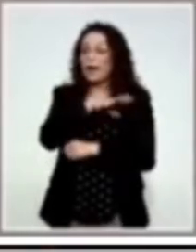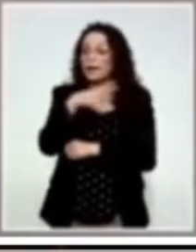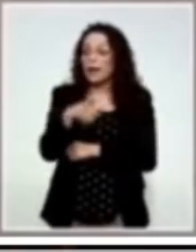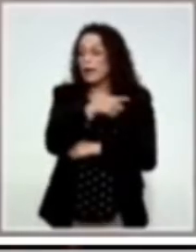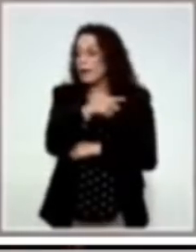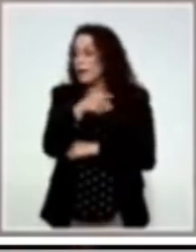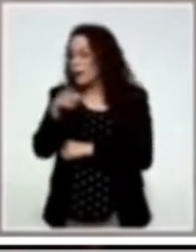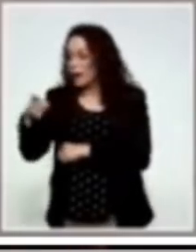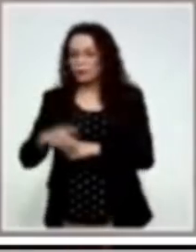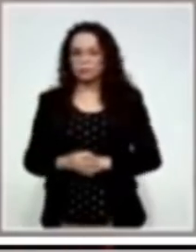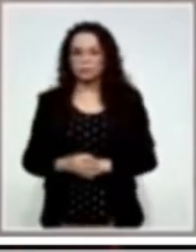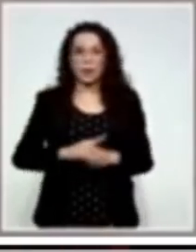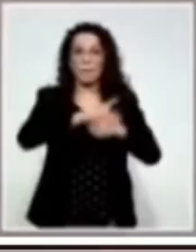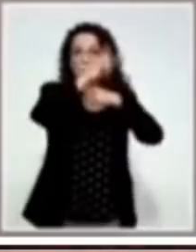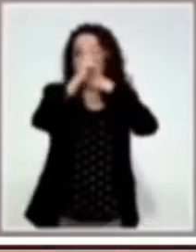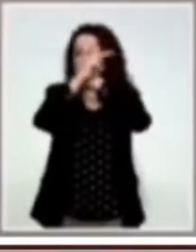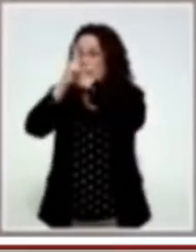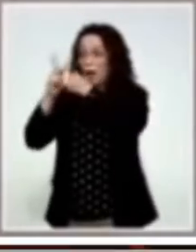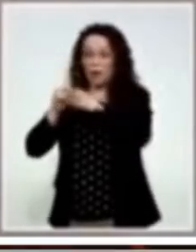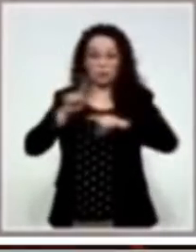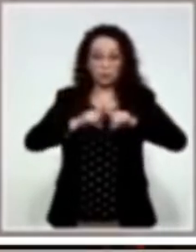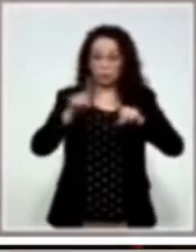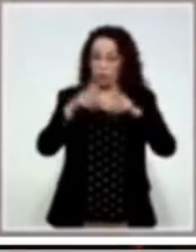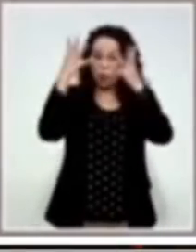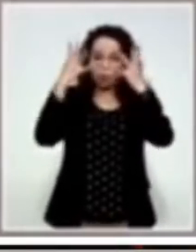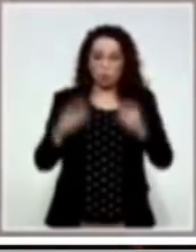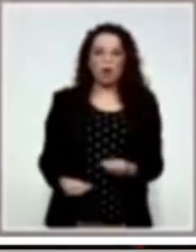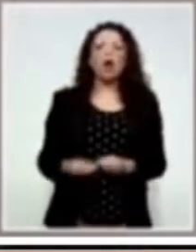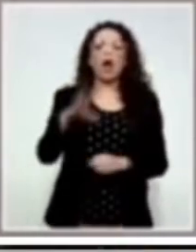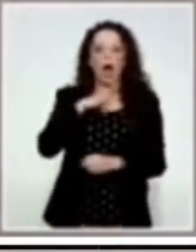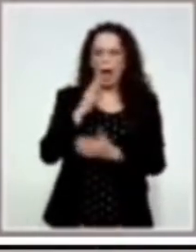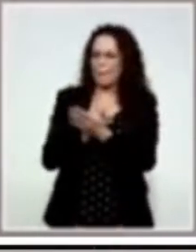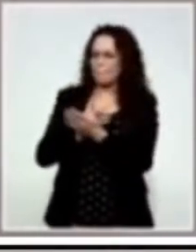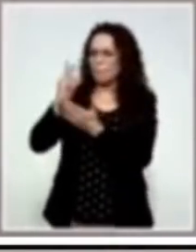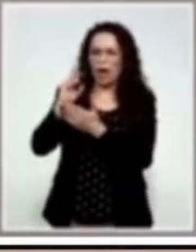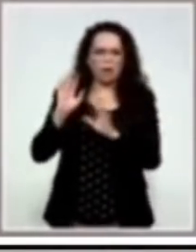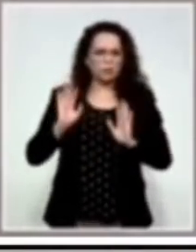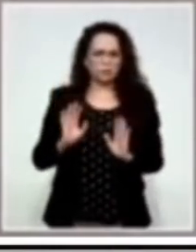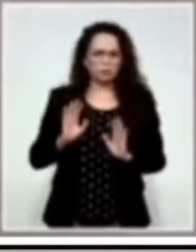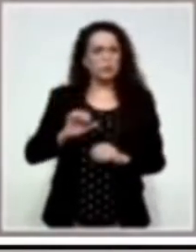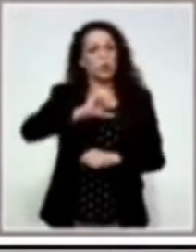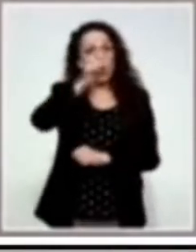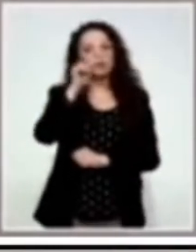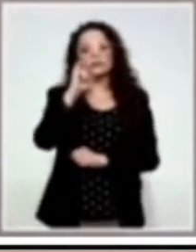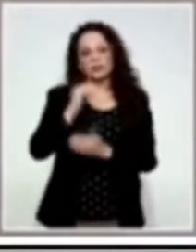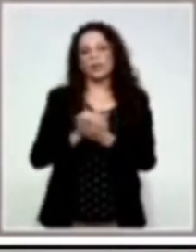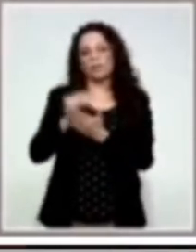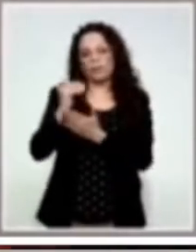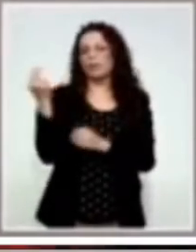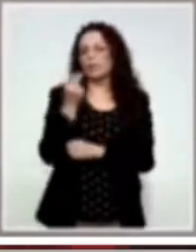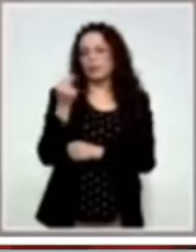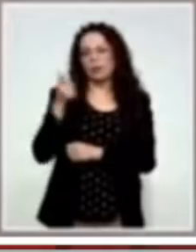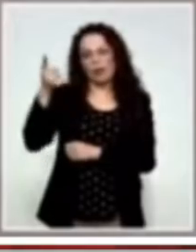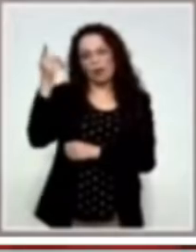muchos países donde hay mayoría simple, hay algunos lugares donde se exige también mayorías